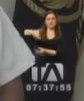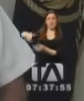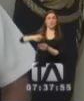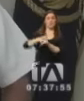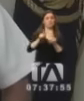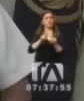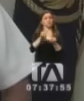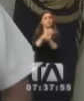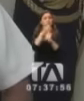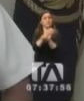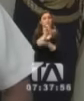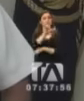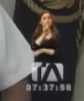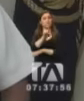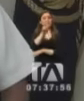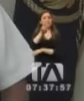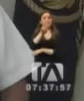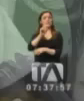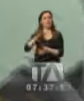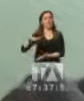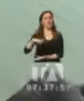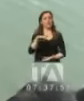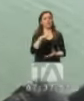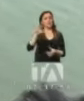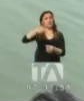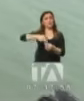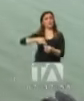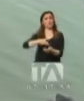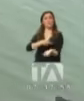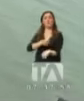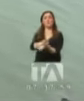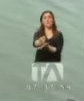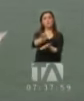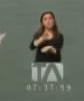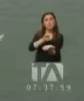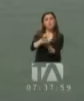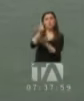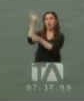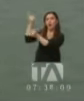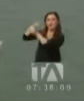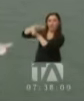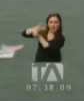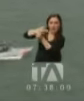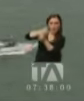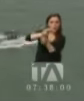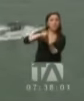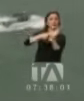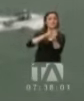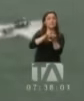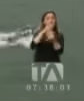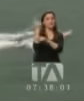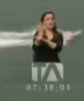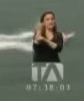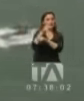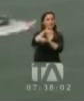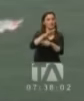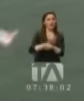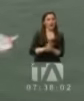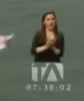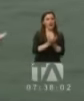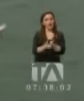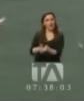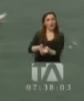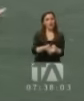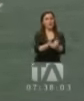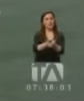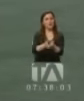podrían dar un aproximado de 3.000 galones de combustible. Luego de una persecución por aire y mar de casi media hora, los contrabandistas